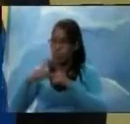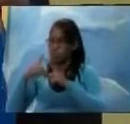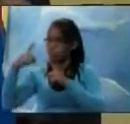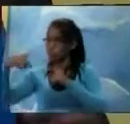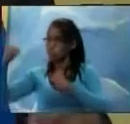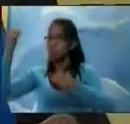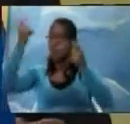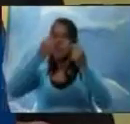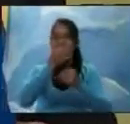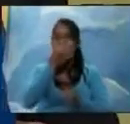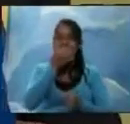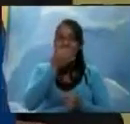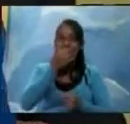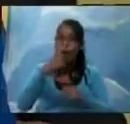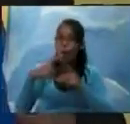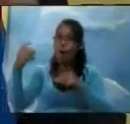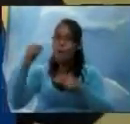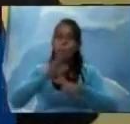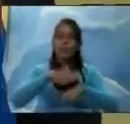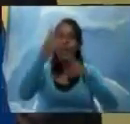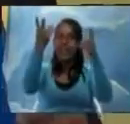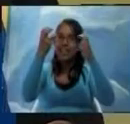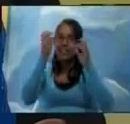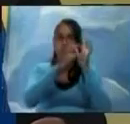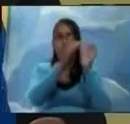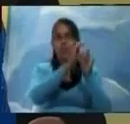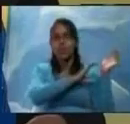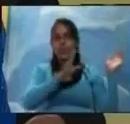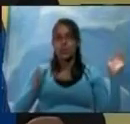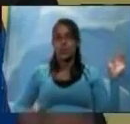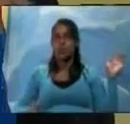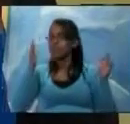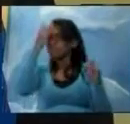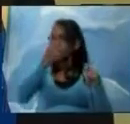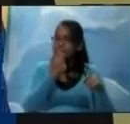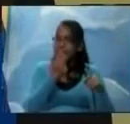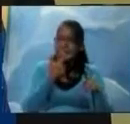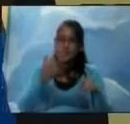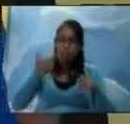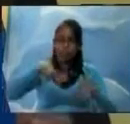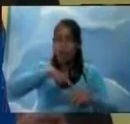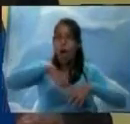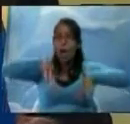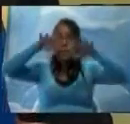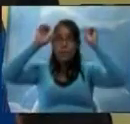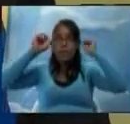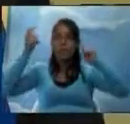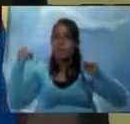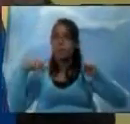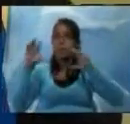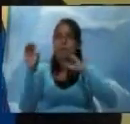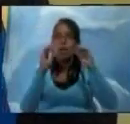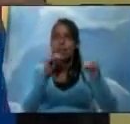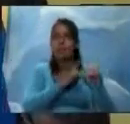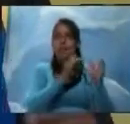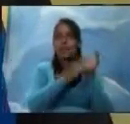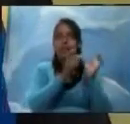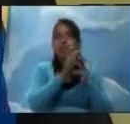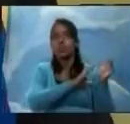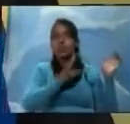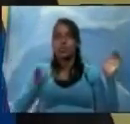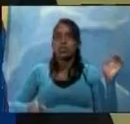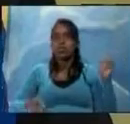he recibido a Jesucristo. Qué lindo y qué maravilloso es que nosotros aprendamos que tenemos que hablar de Jesucristo